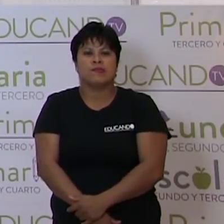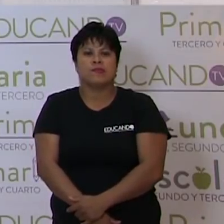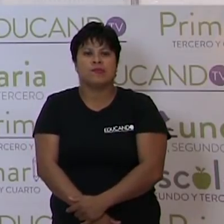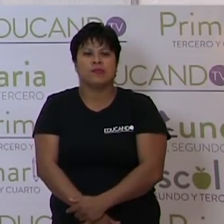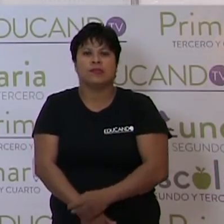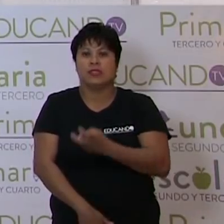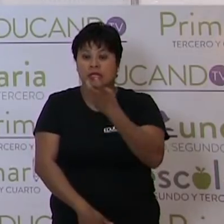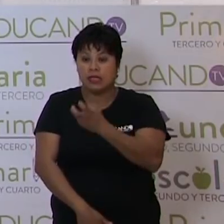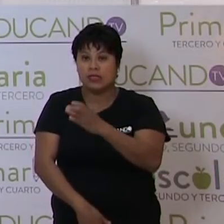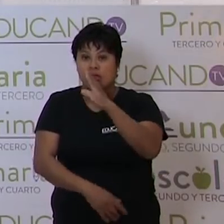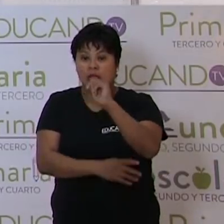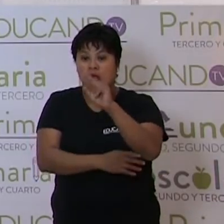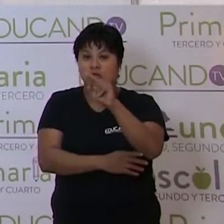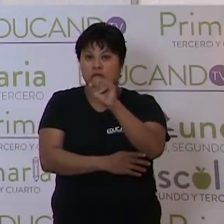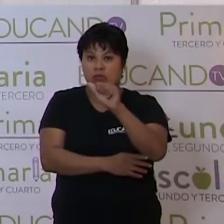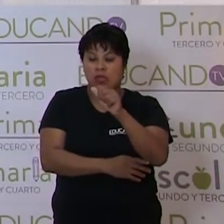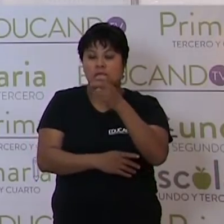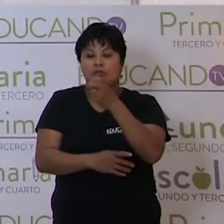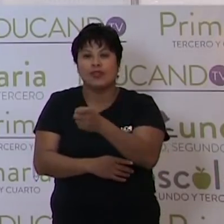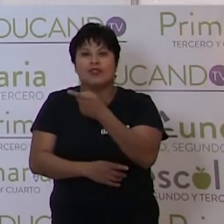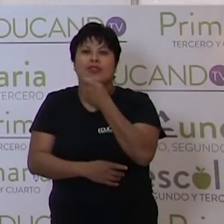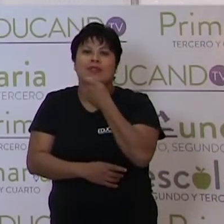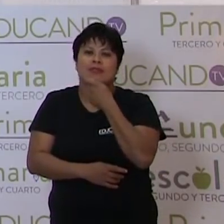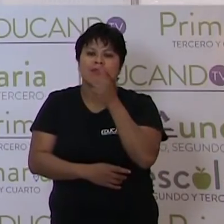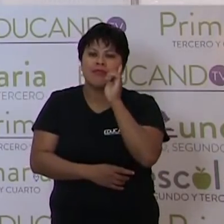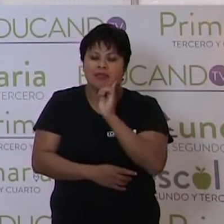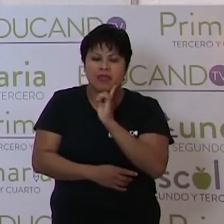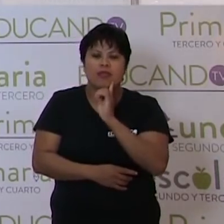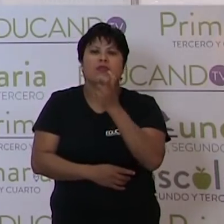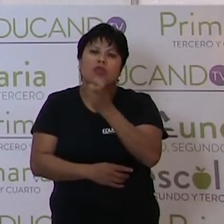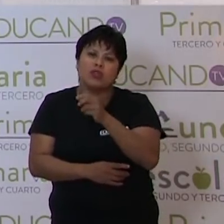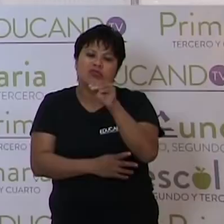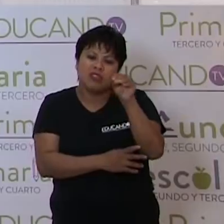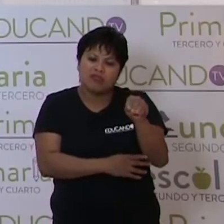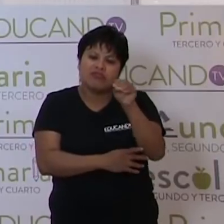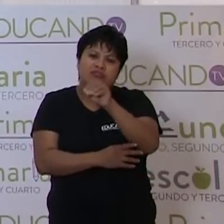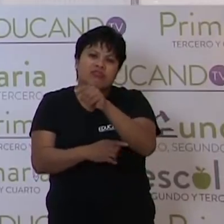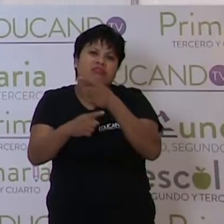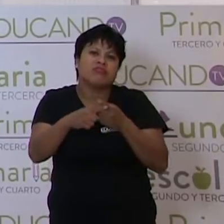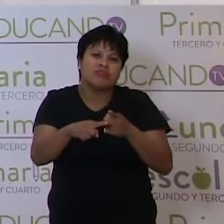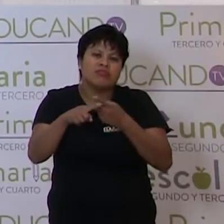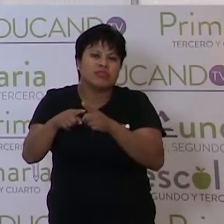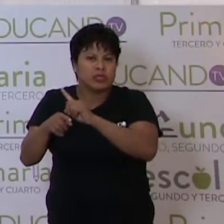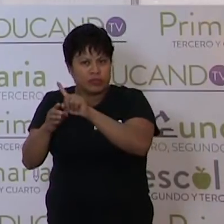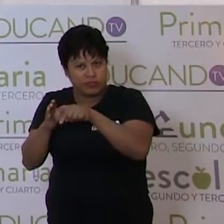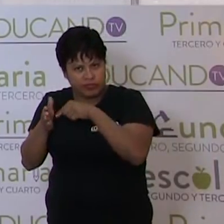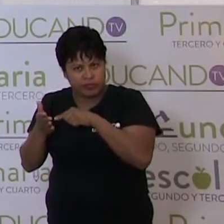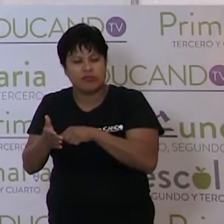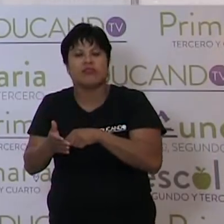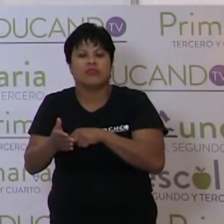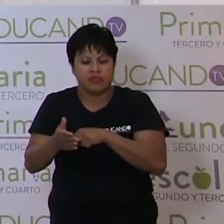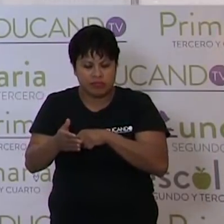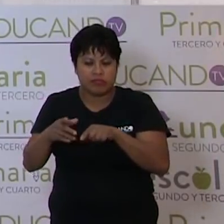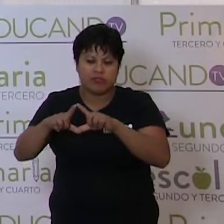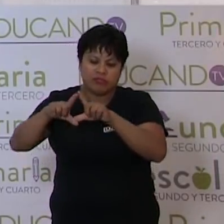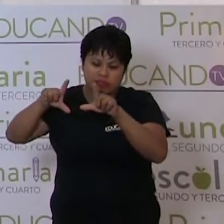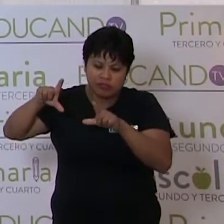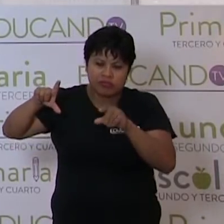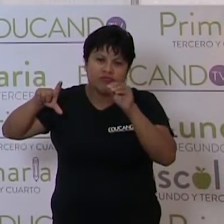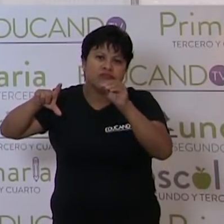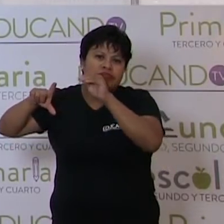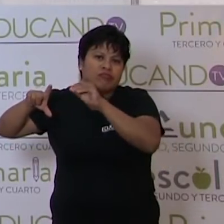Esta es la causa por la que la niña va a todas partes. Vamos a remarcar mis.